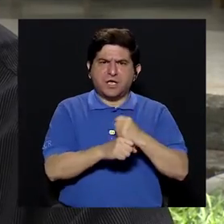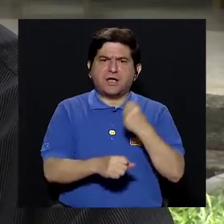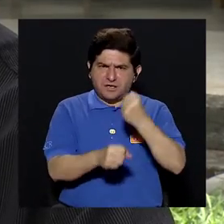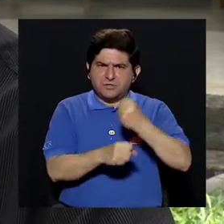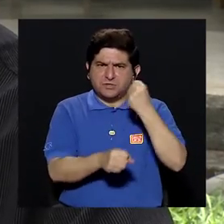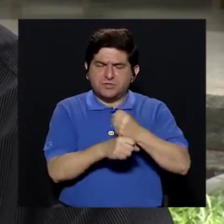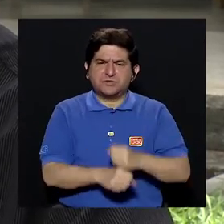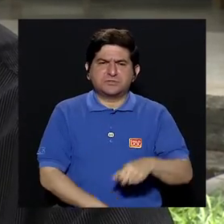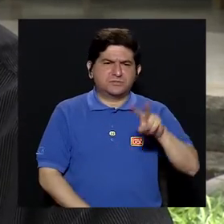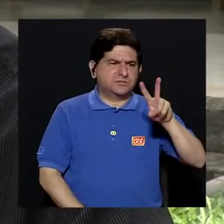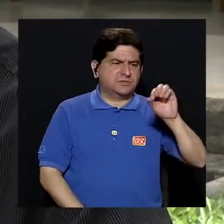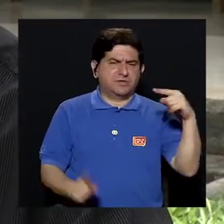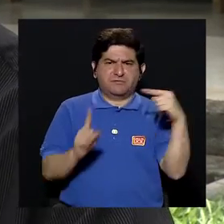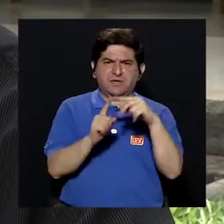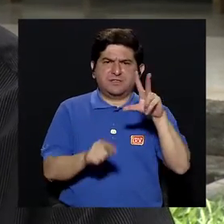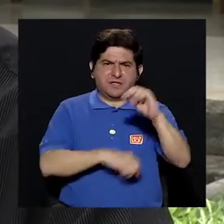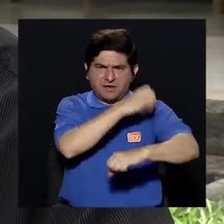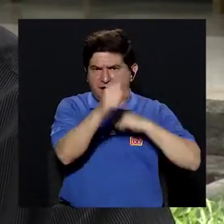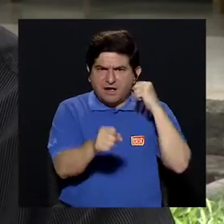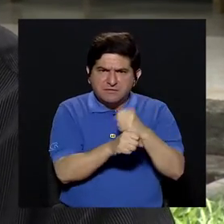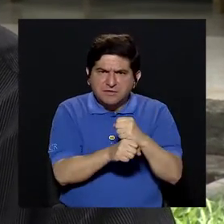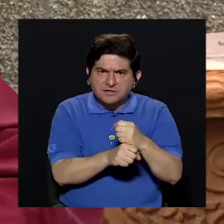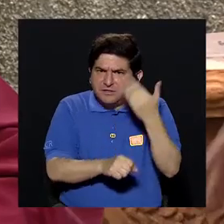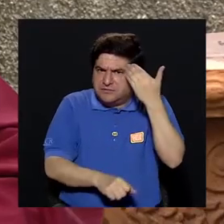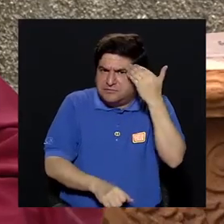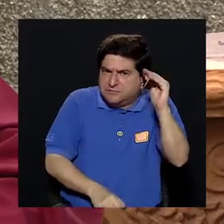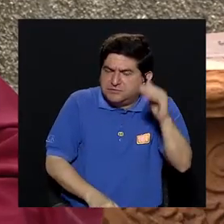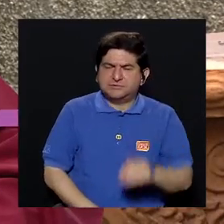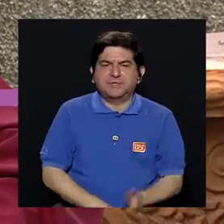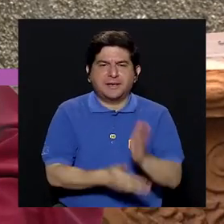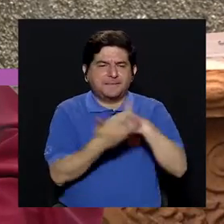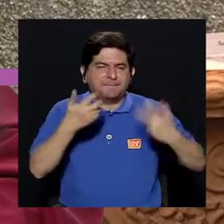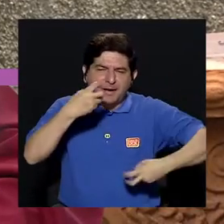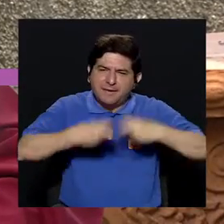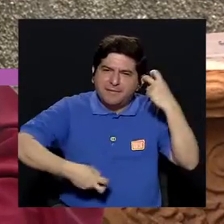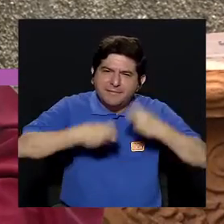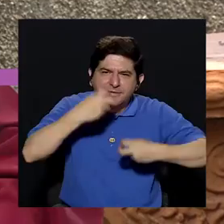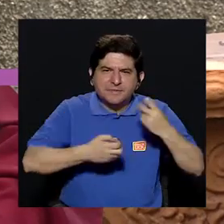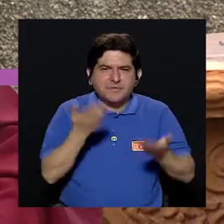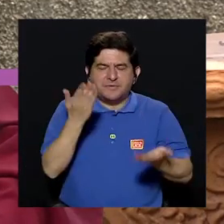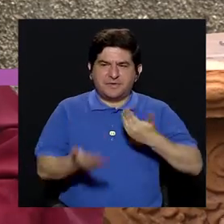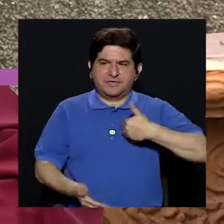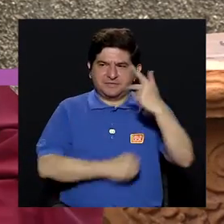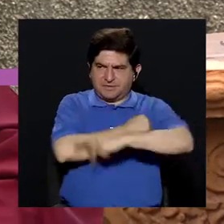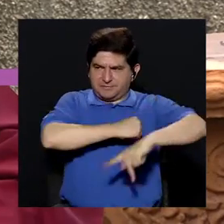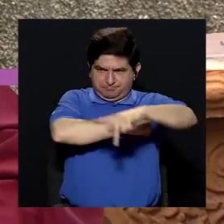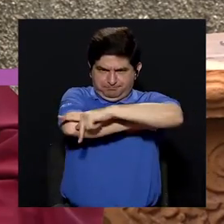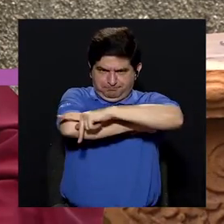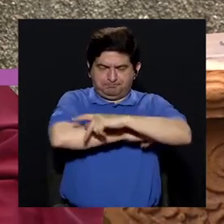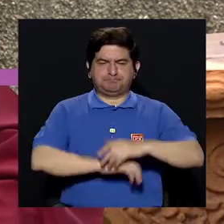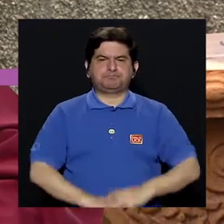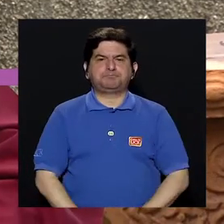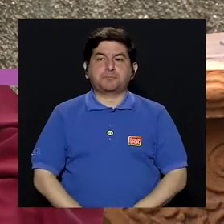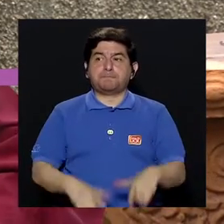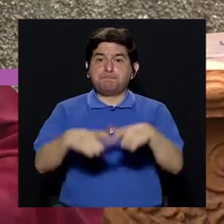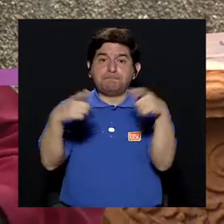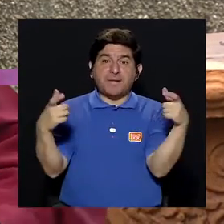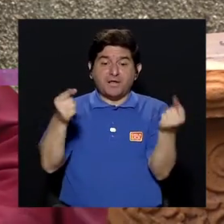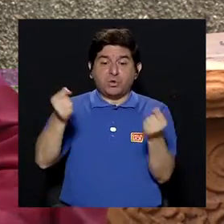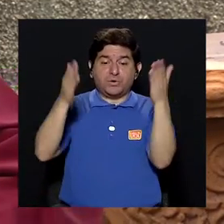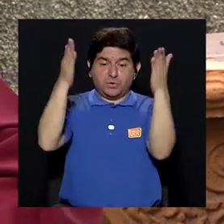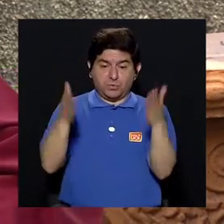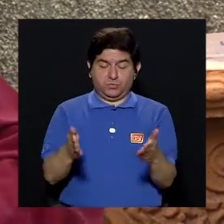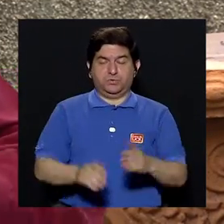productivo, que es de los 20 a los 30 años. No sé si... Claro, parte del problema que digamos tenemos en el país es que la mayoría